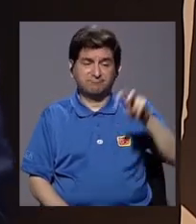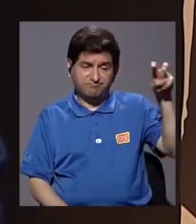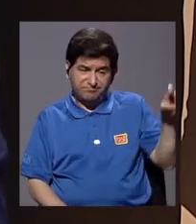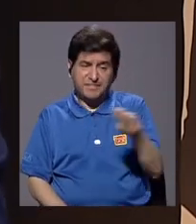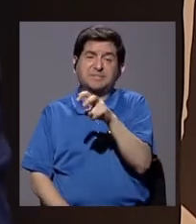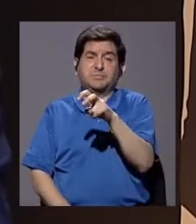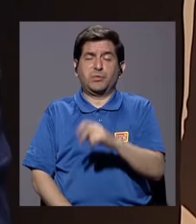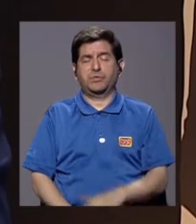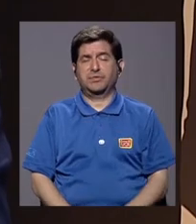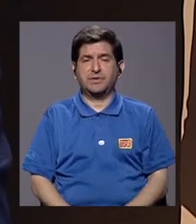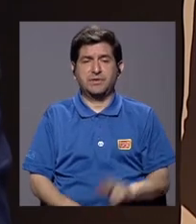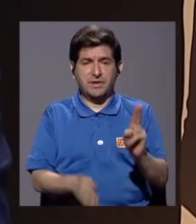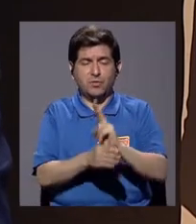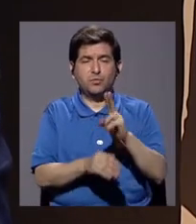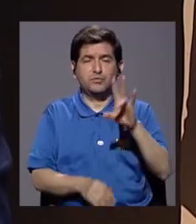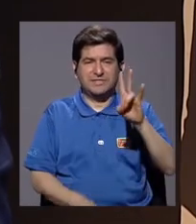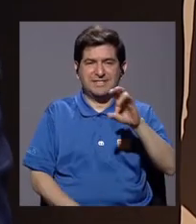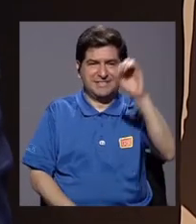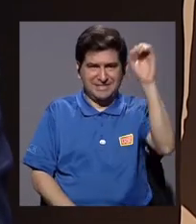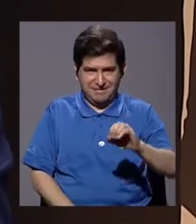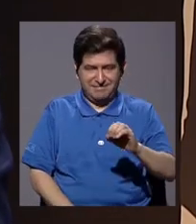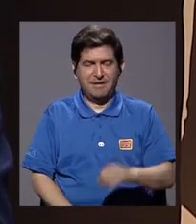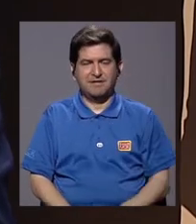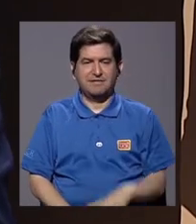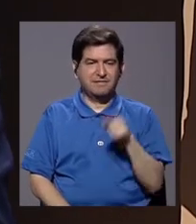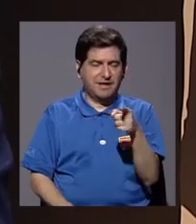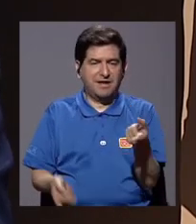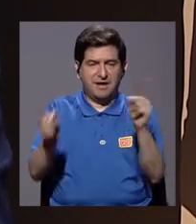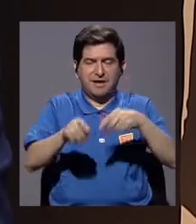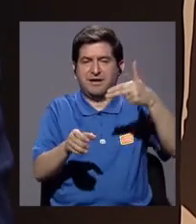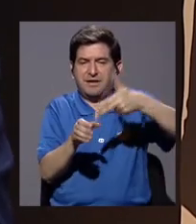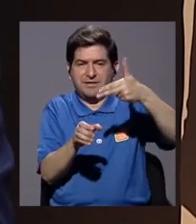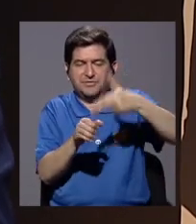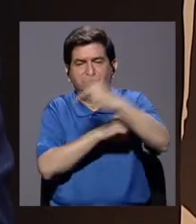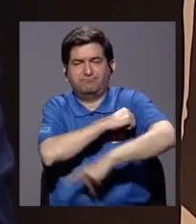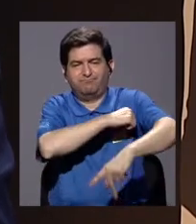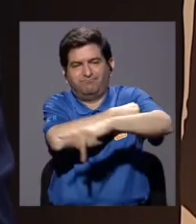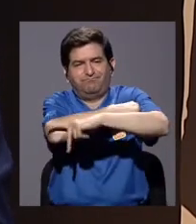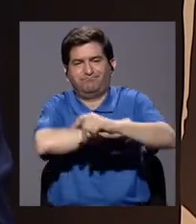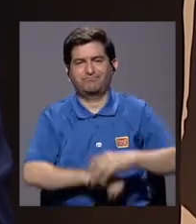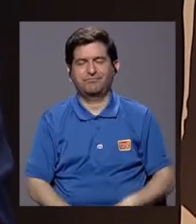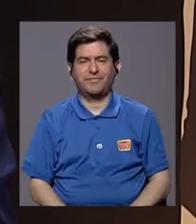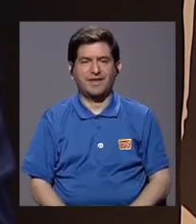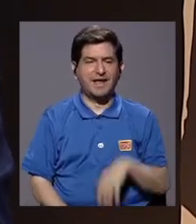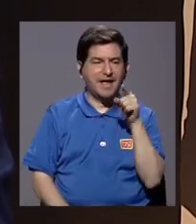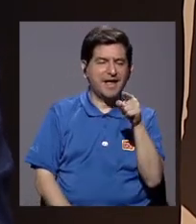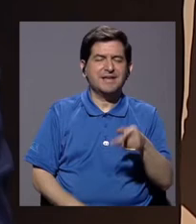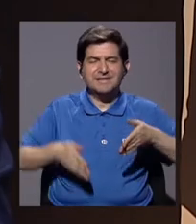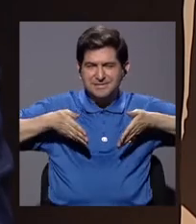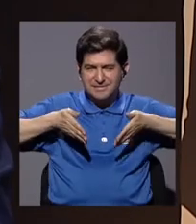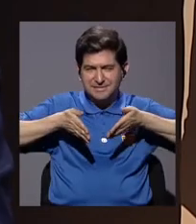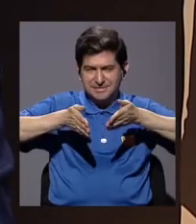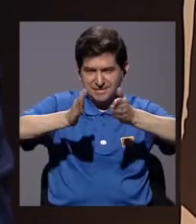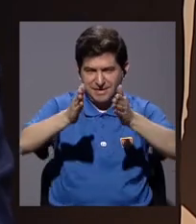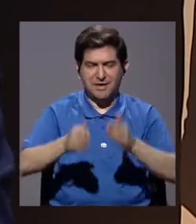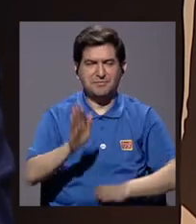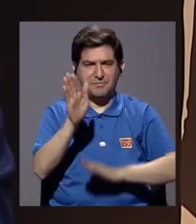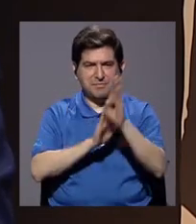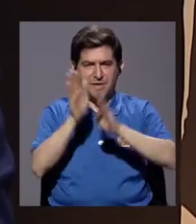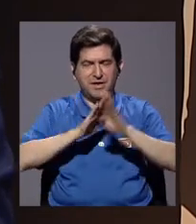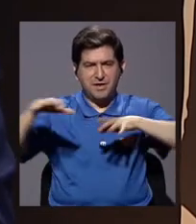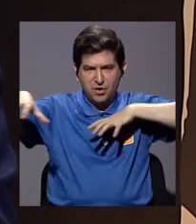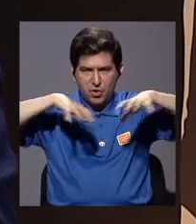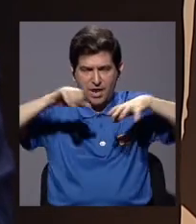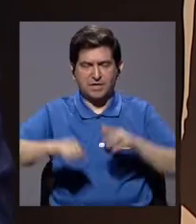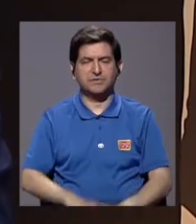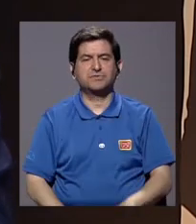transporte, que usa el 70% de los hidrocarburos del país. Así es que hacia esa dirección deben de desarrollarse